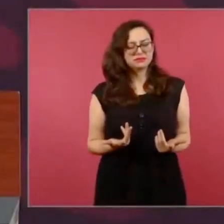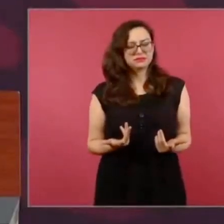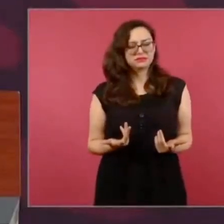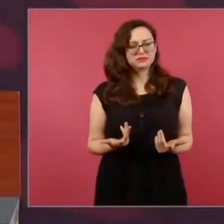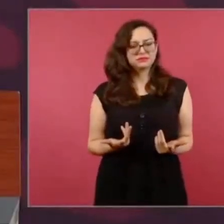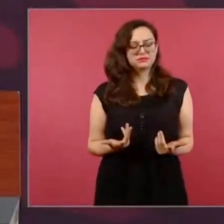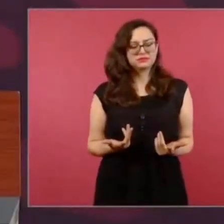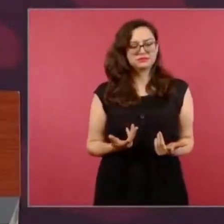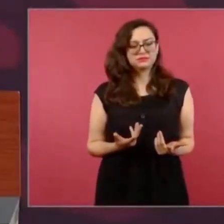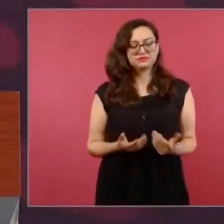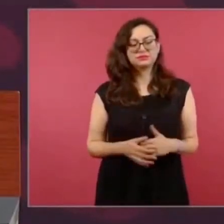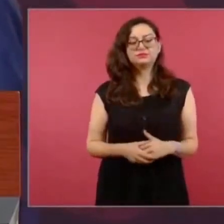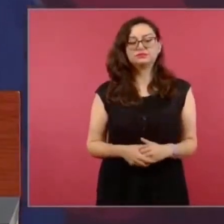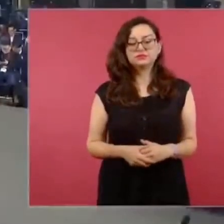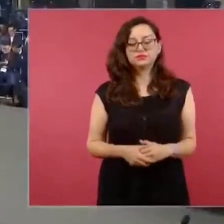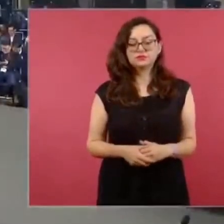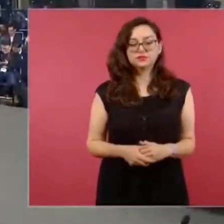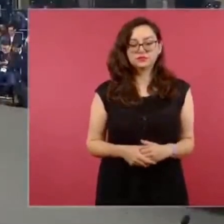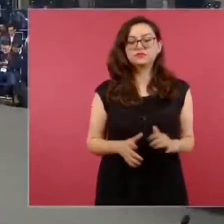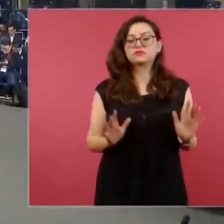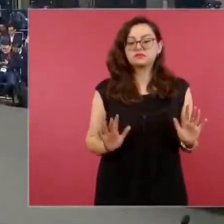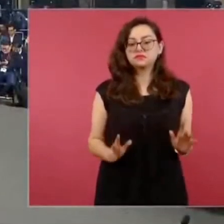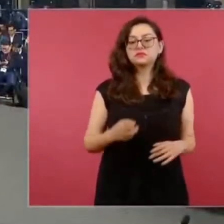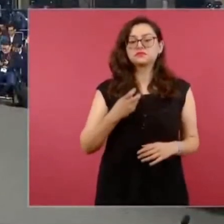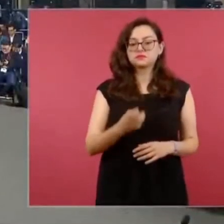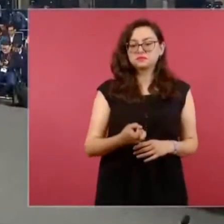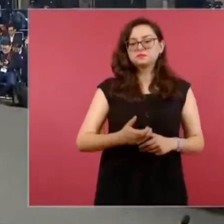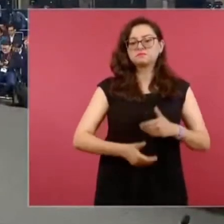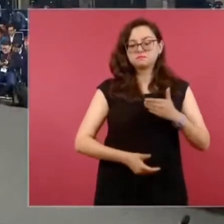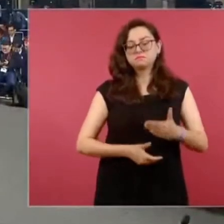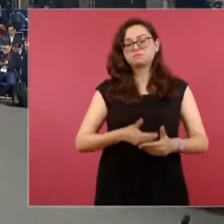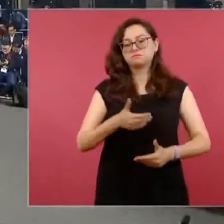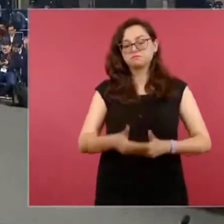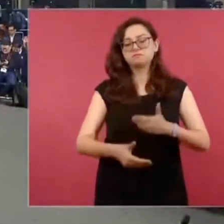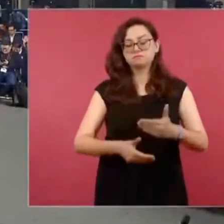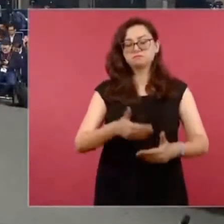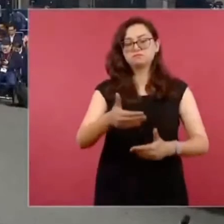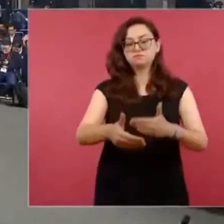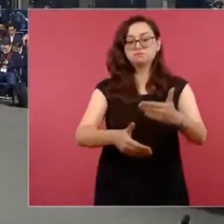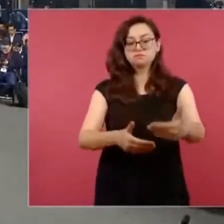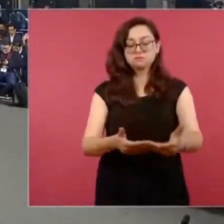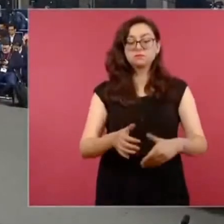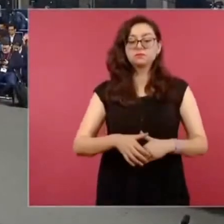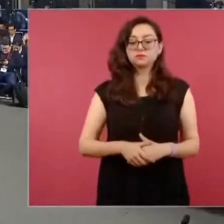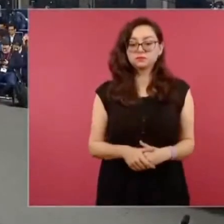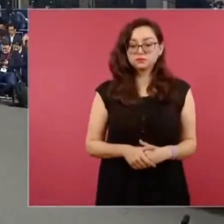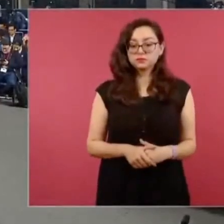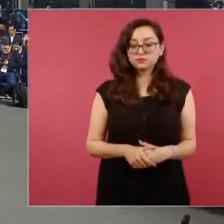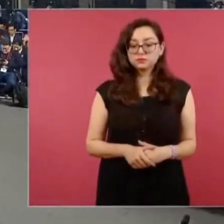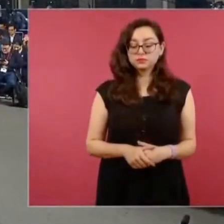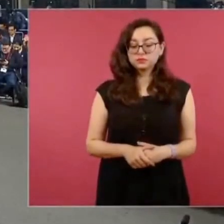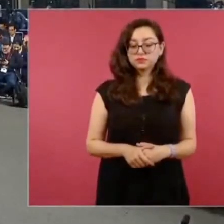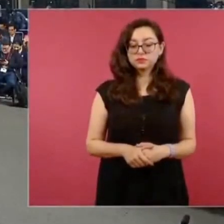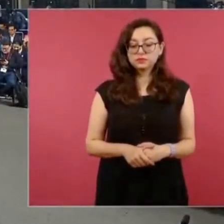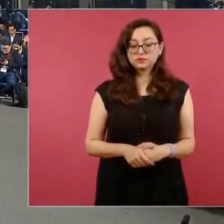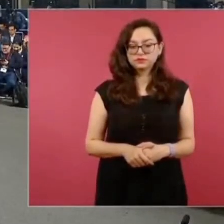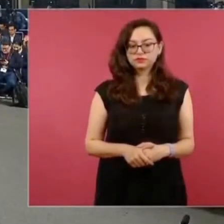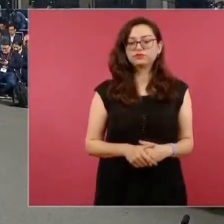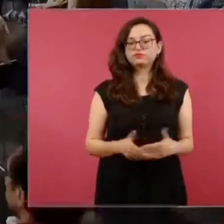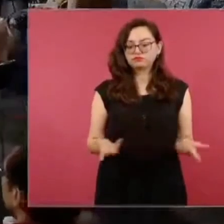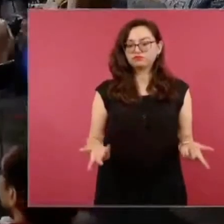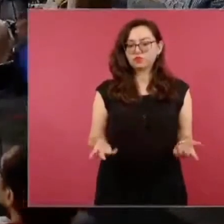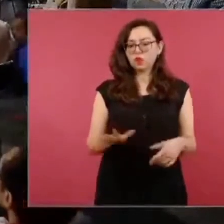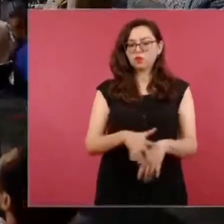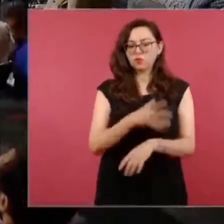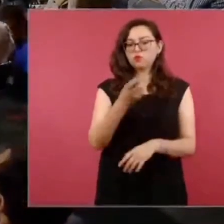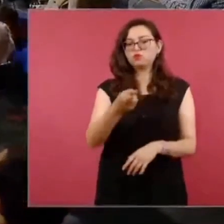Entonces, en esto es que vamos avanzando. De a eso vino